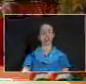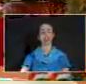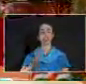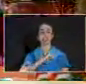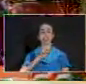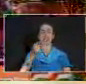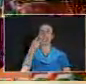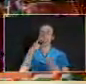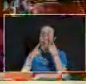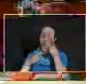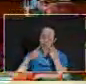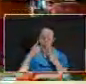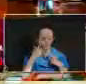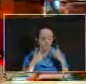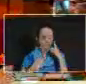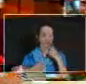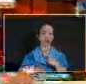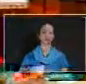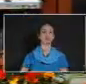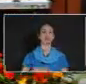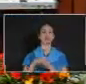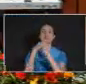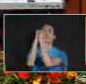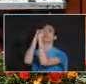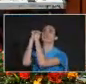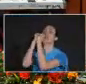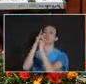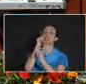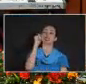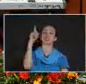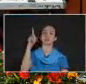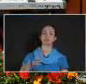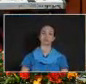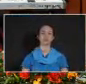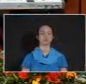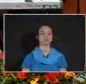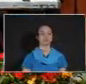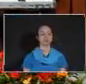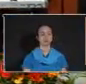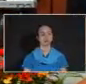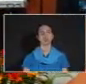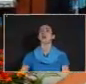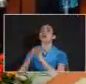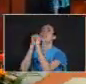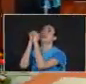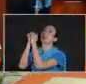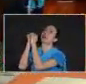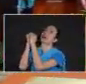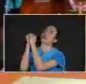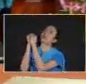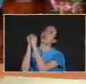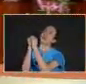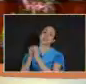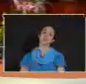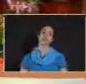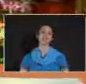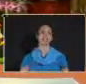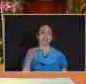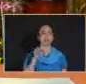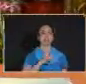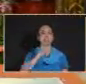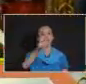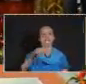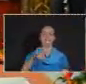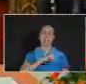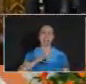llorando, Señor, tal vez es mi último domingo, Señor. Por favor, Señor. Ay, estaría orando con